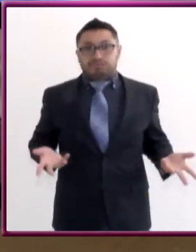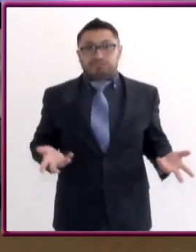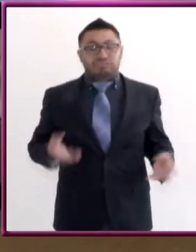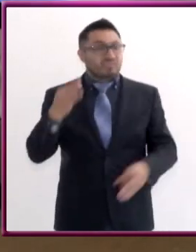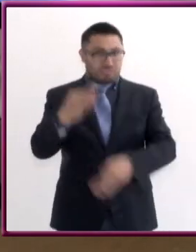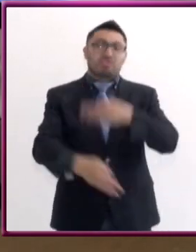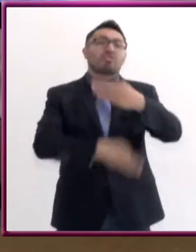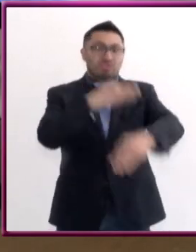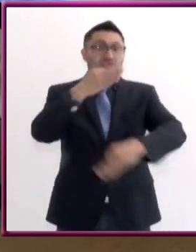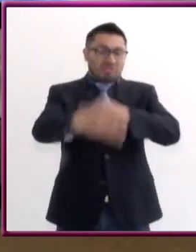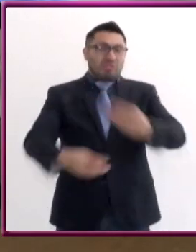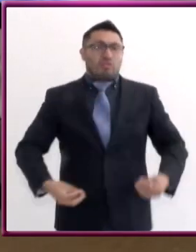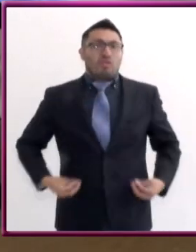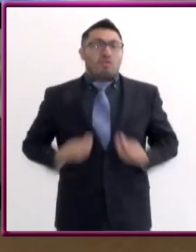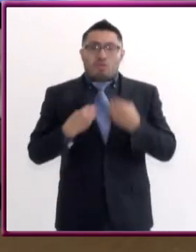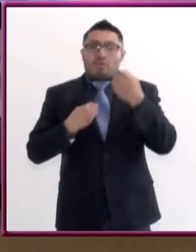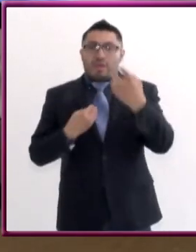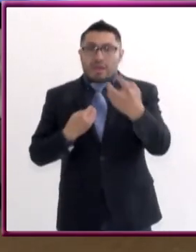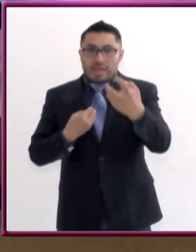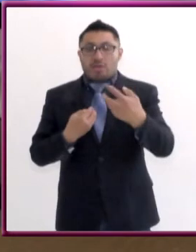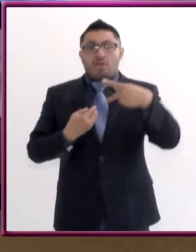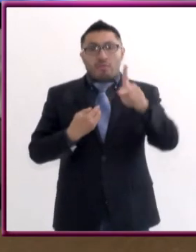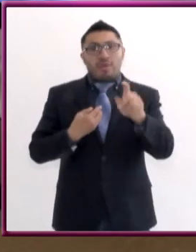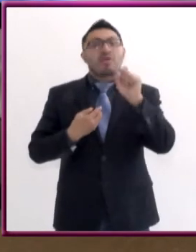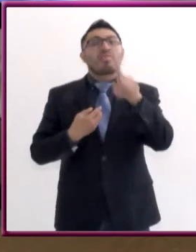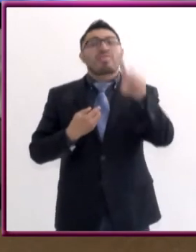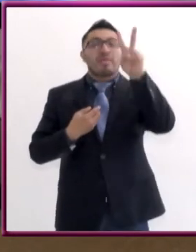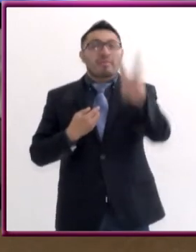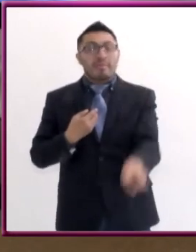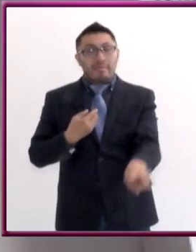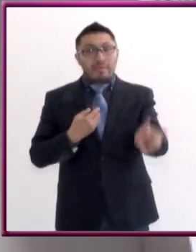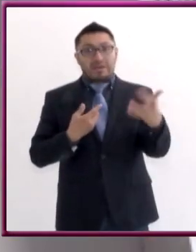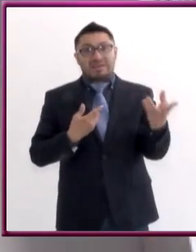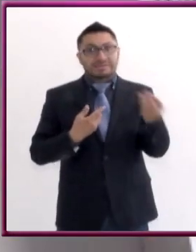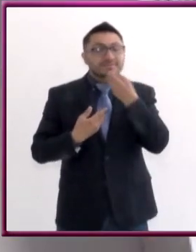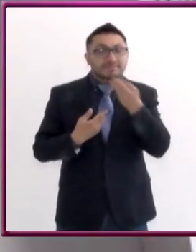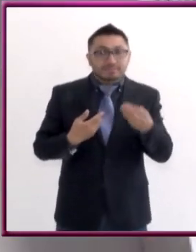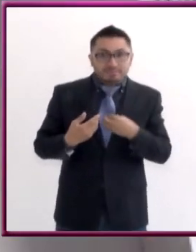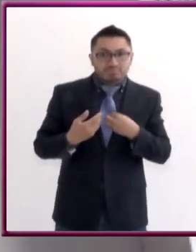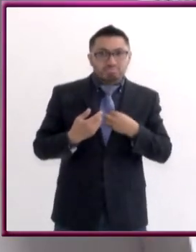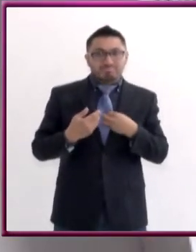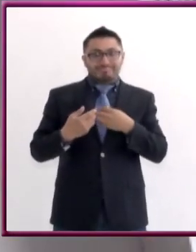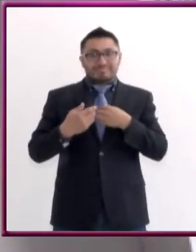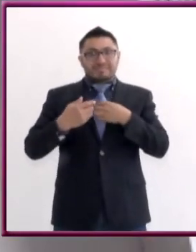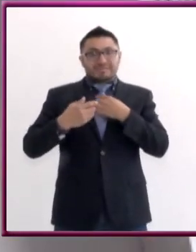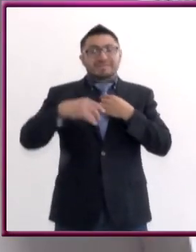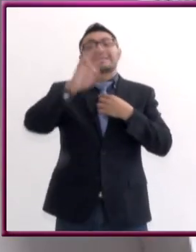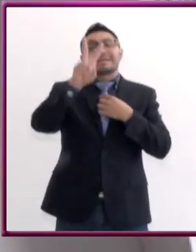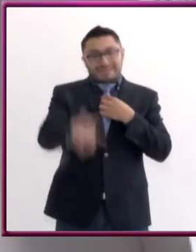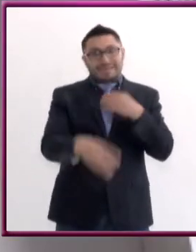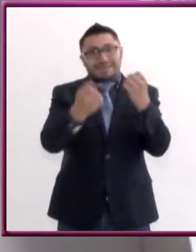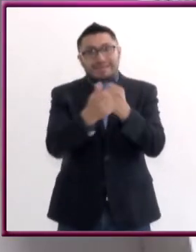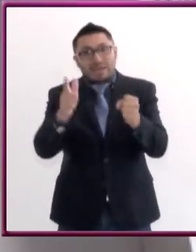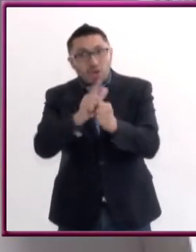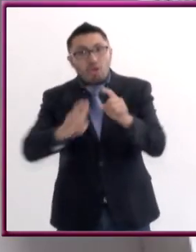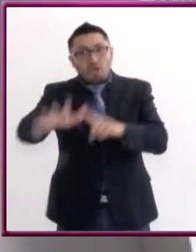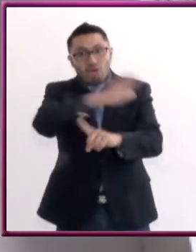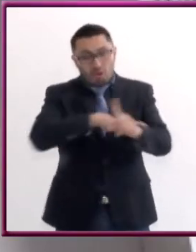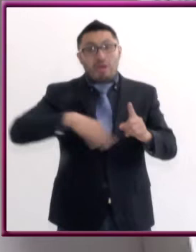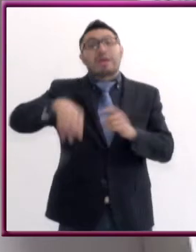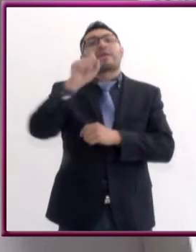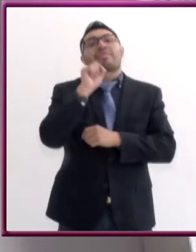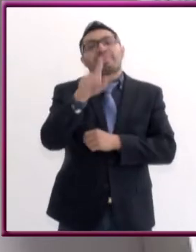¿no? Todos lo estamos viviendo, pero también es cierto que, aunque es colectivo, también